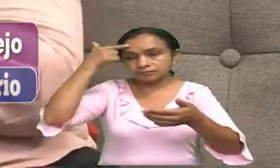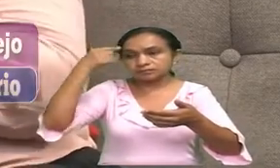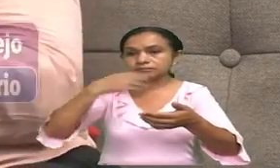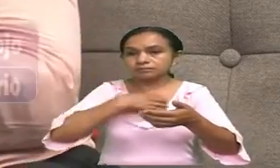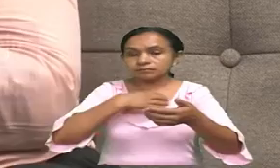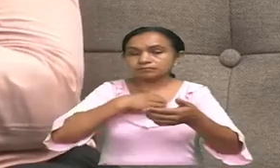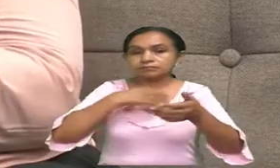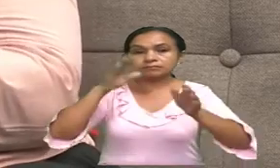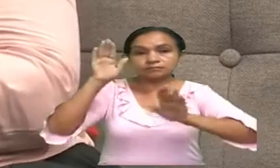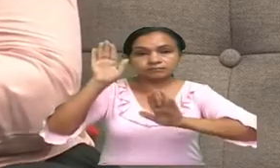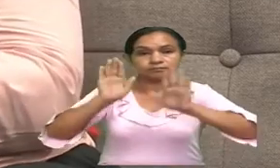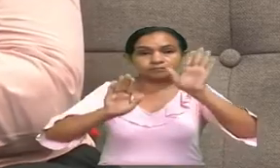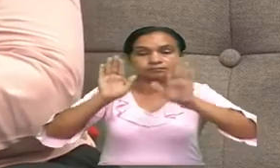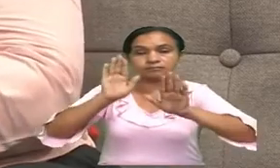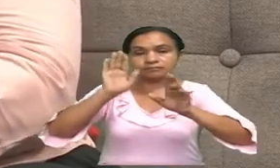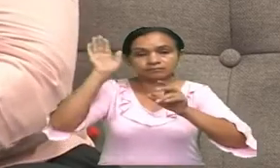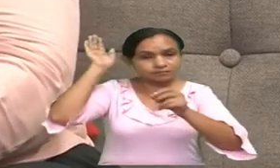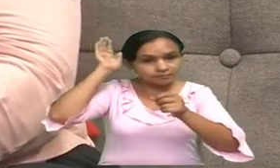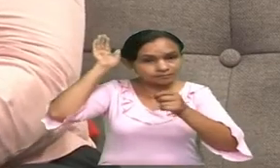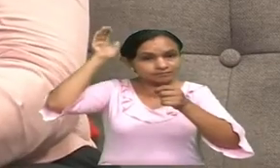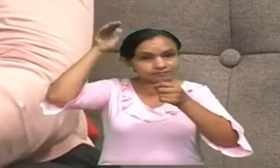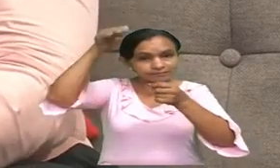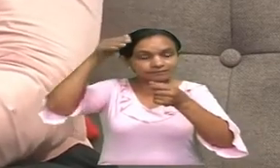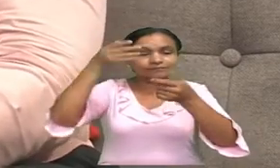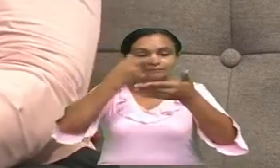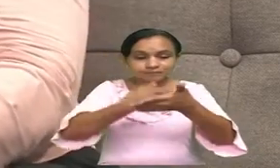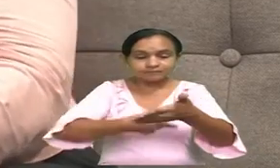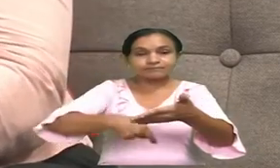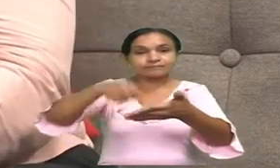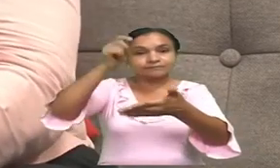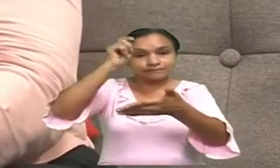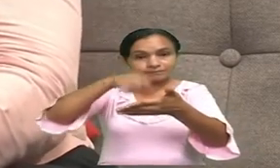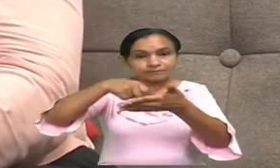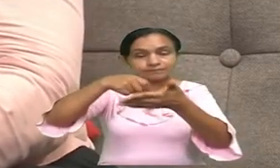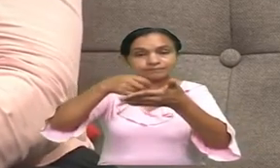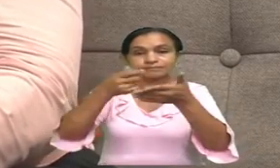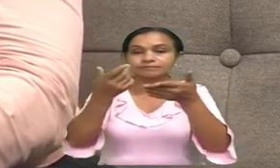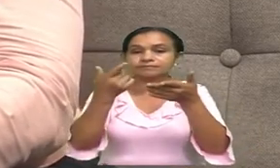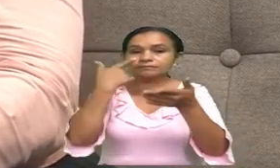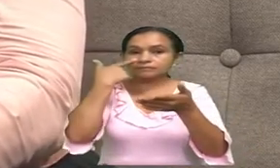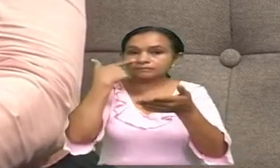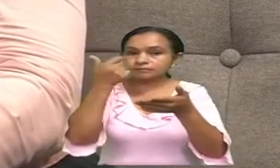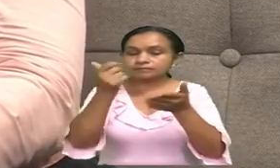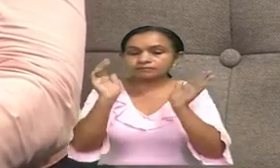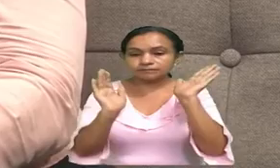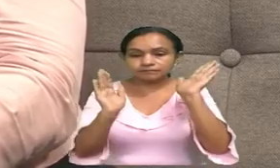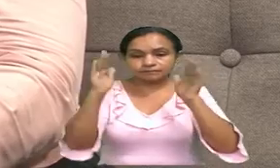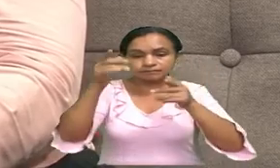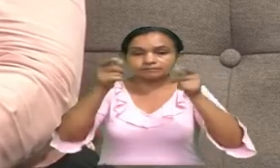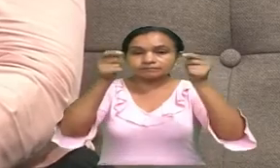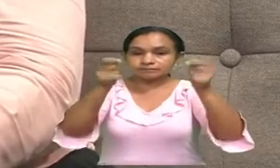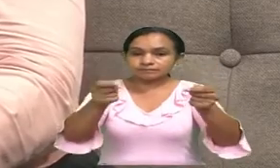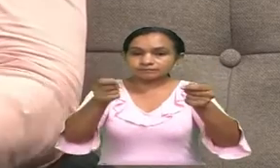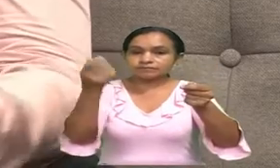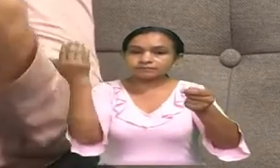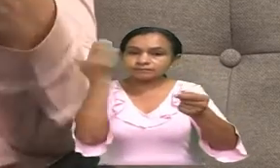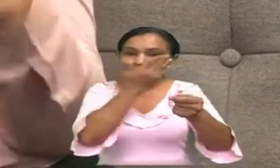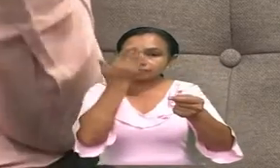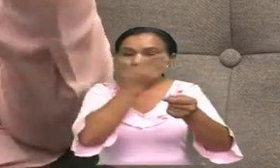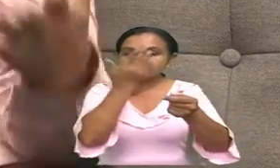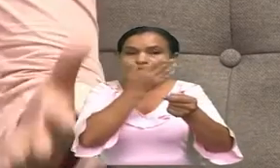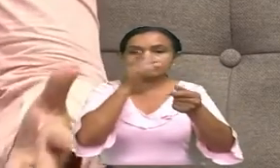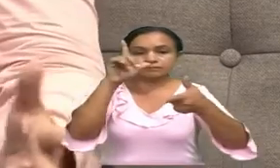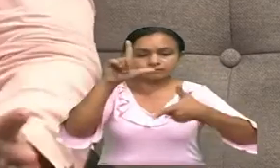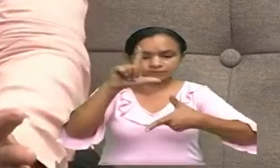tuvo participación en Argentina para firmar el convenio de reconocimiento de títulos y estudios a nivel